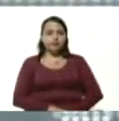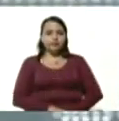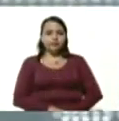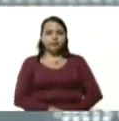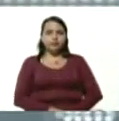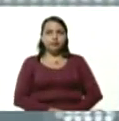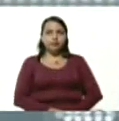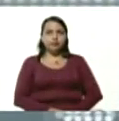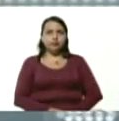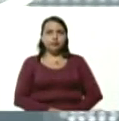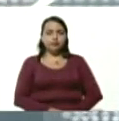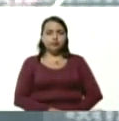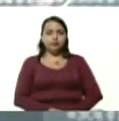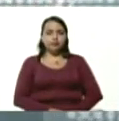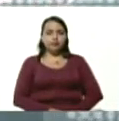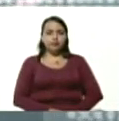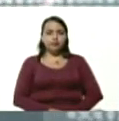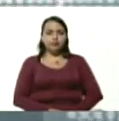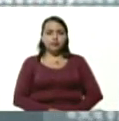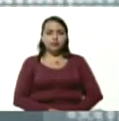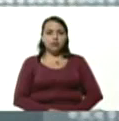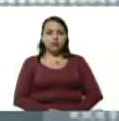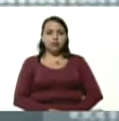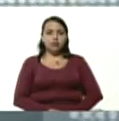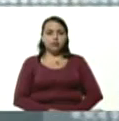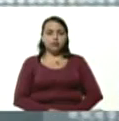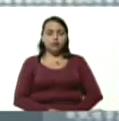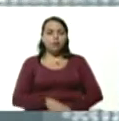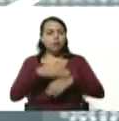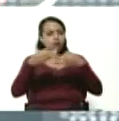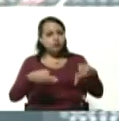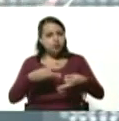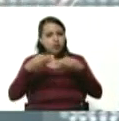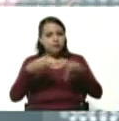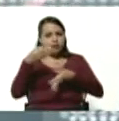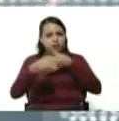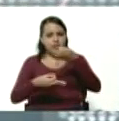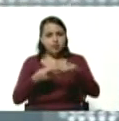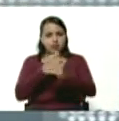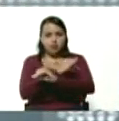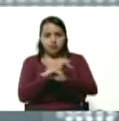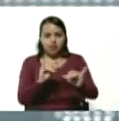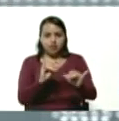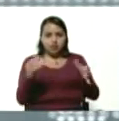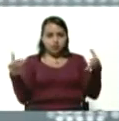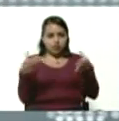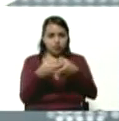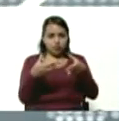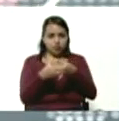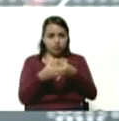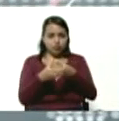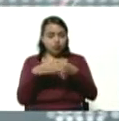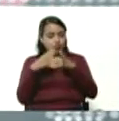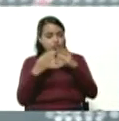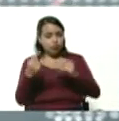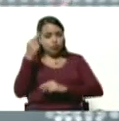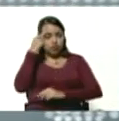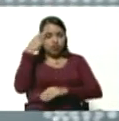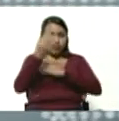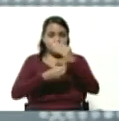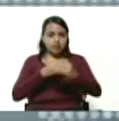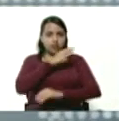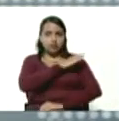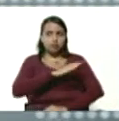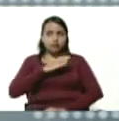se ha convertido en un hecho cotidiano, al finalizar la reunión diaria que realiza la